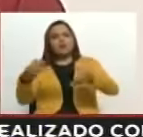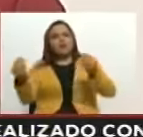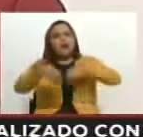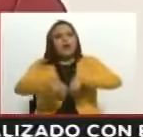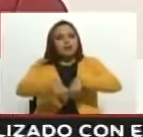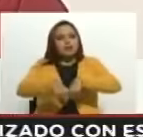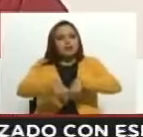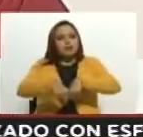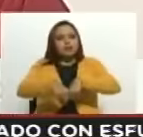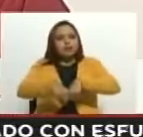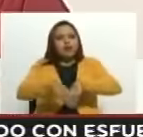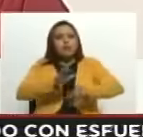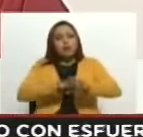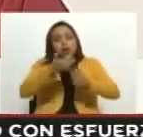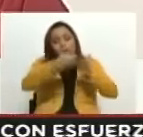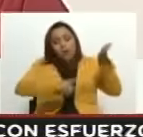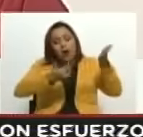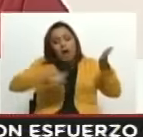Eso es vergonzoso.